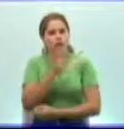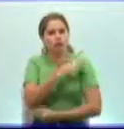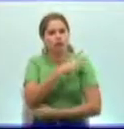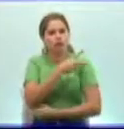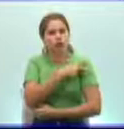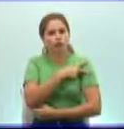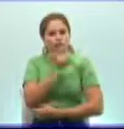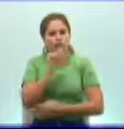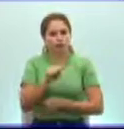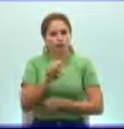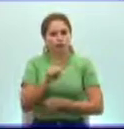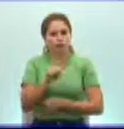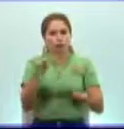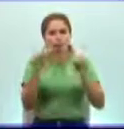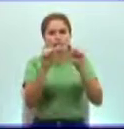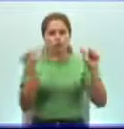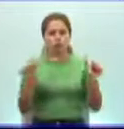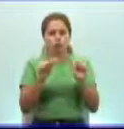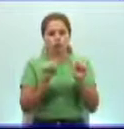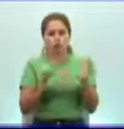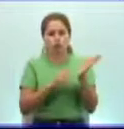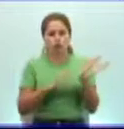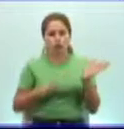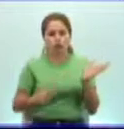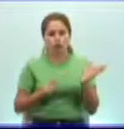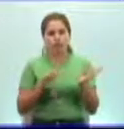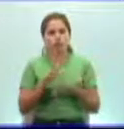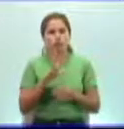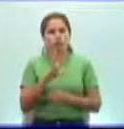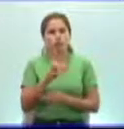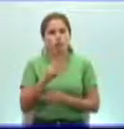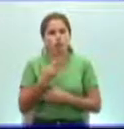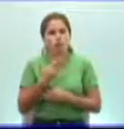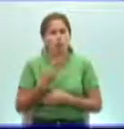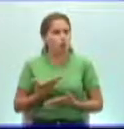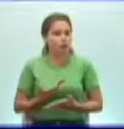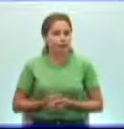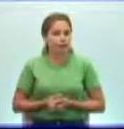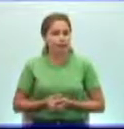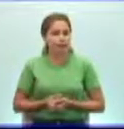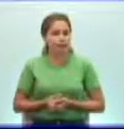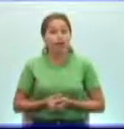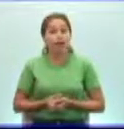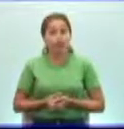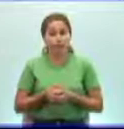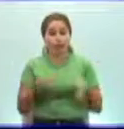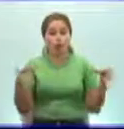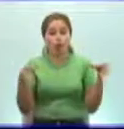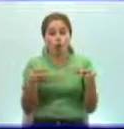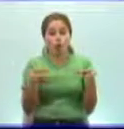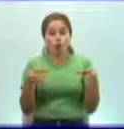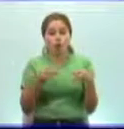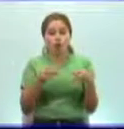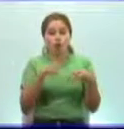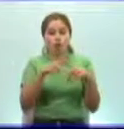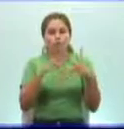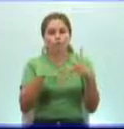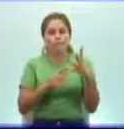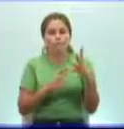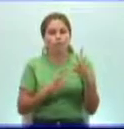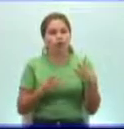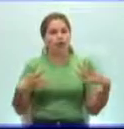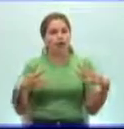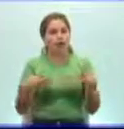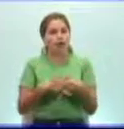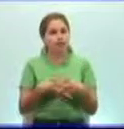repito, circuito eléctrico se denomina o es un conjunto de componentes que van enlazados entre